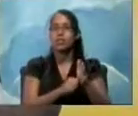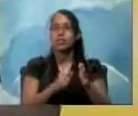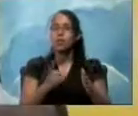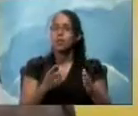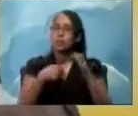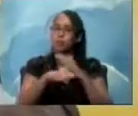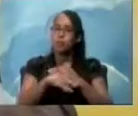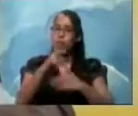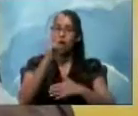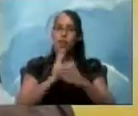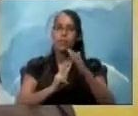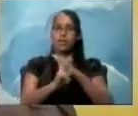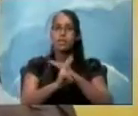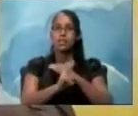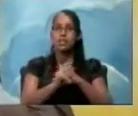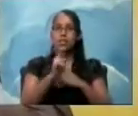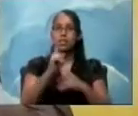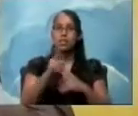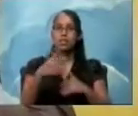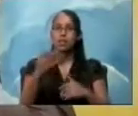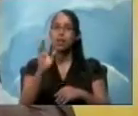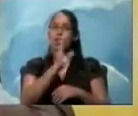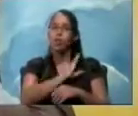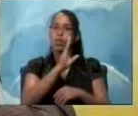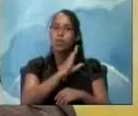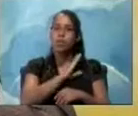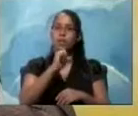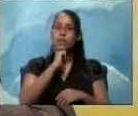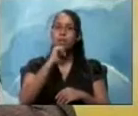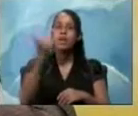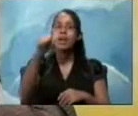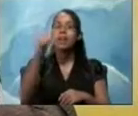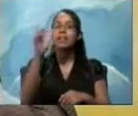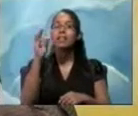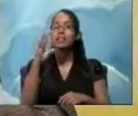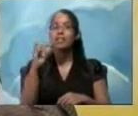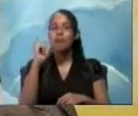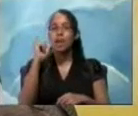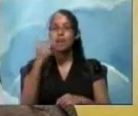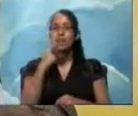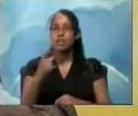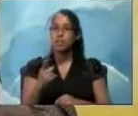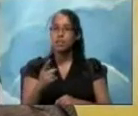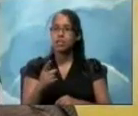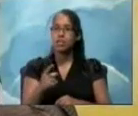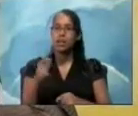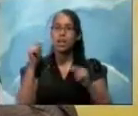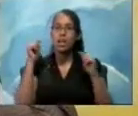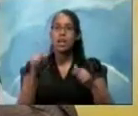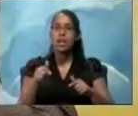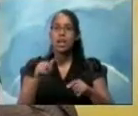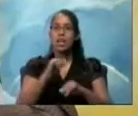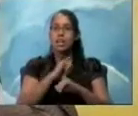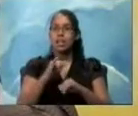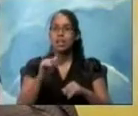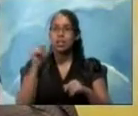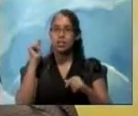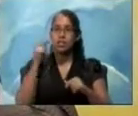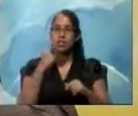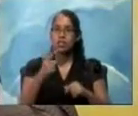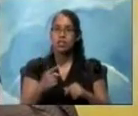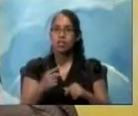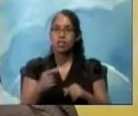al versículo que me corresponde, el 19. Y dice, este había sido